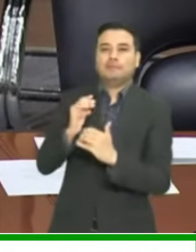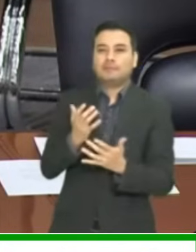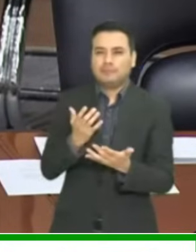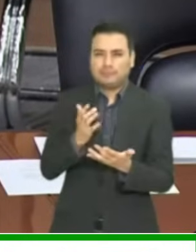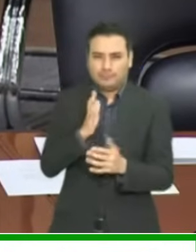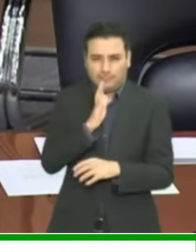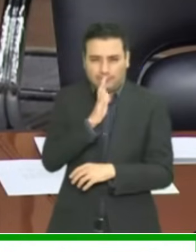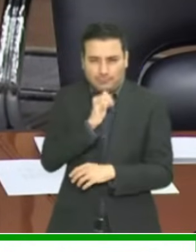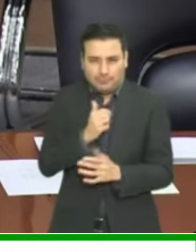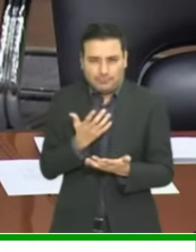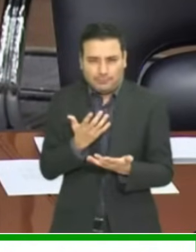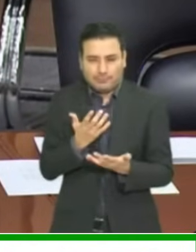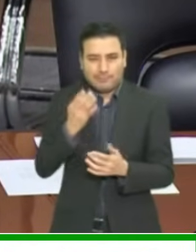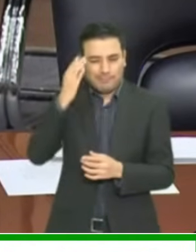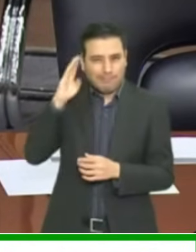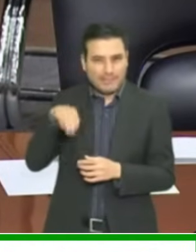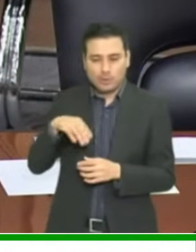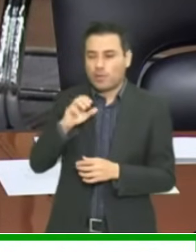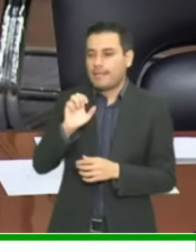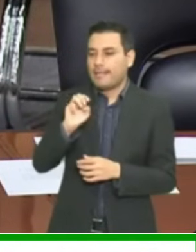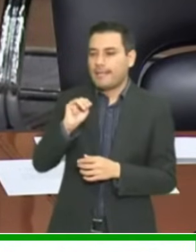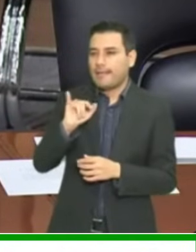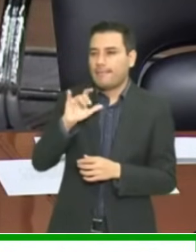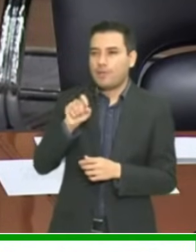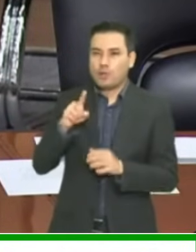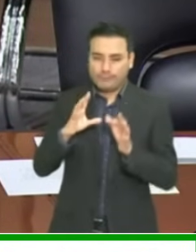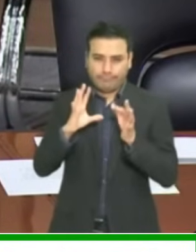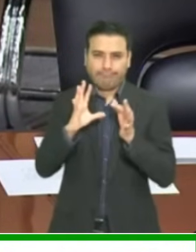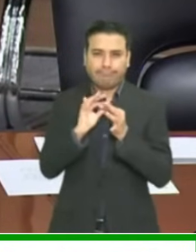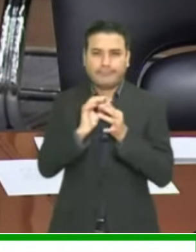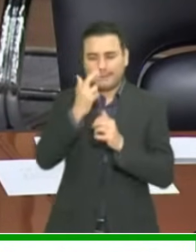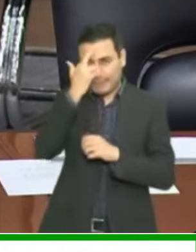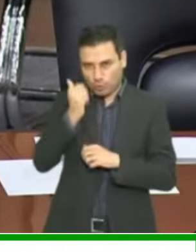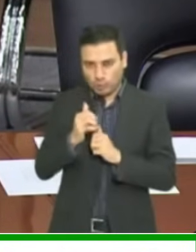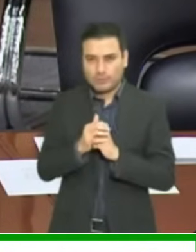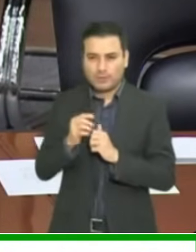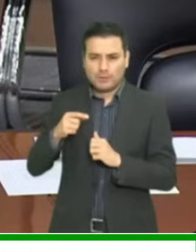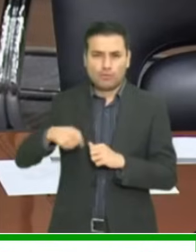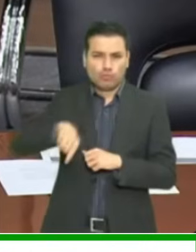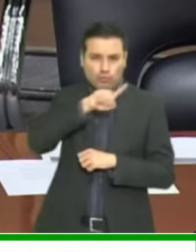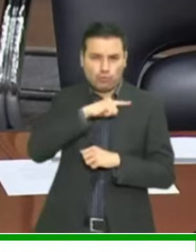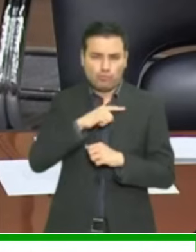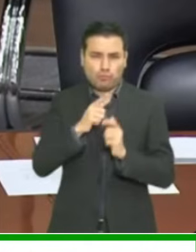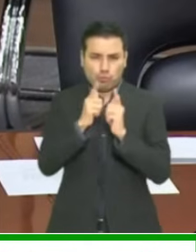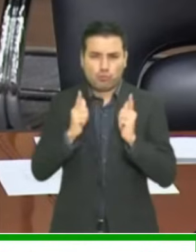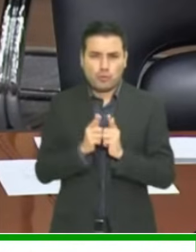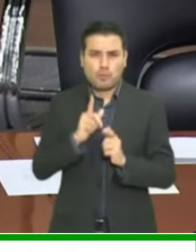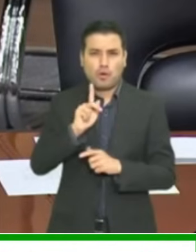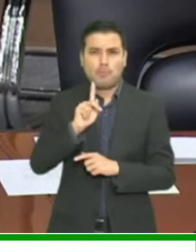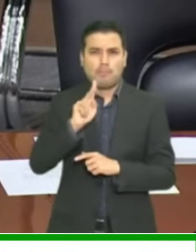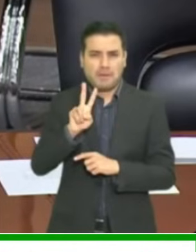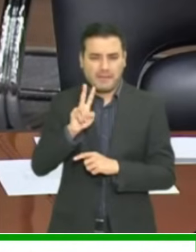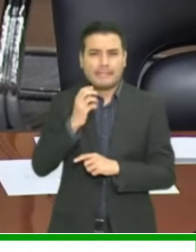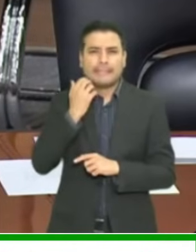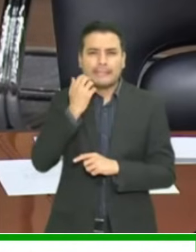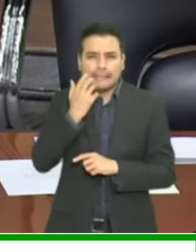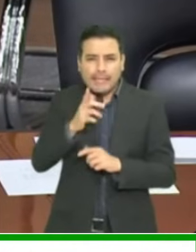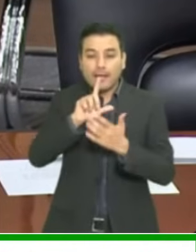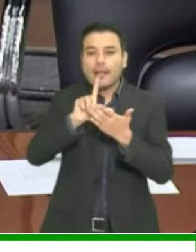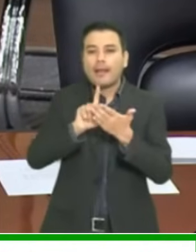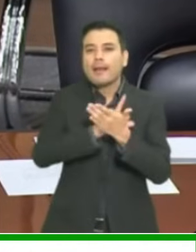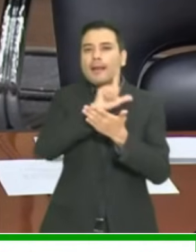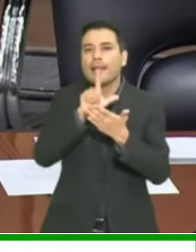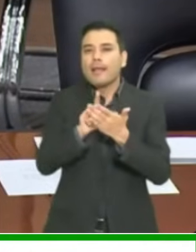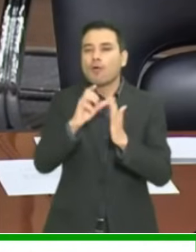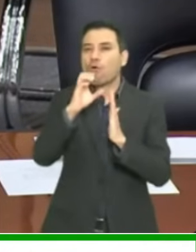que expuso el maestro Emilio Suárez, nuestro partido ha sido un aspiracionista en que algún día podamos tener en nuestra ley, desde